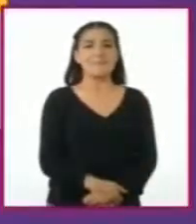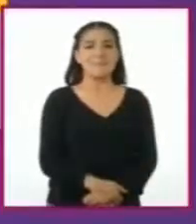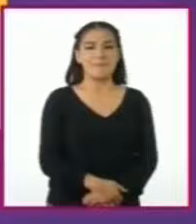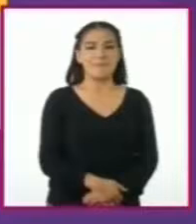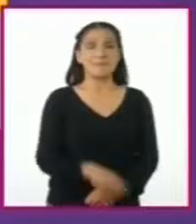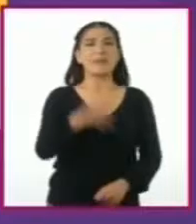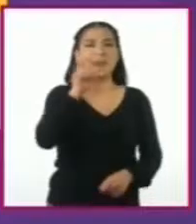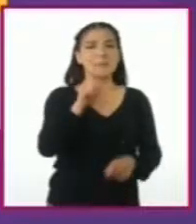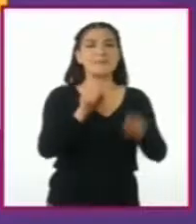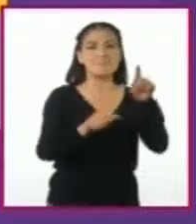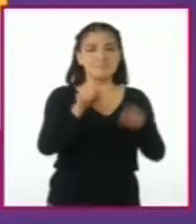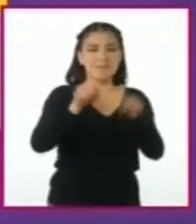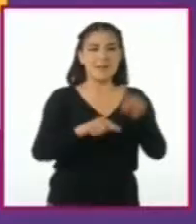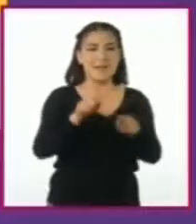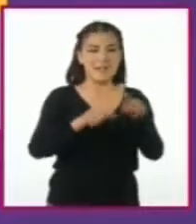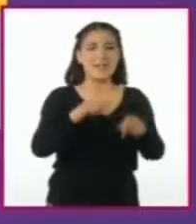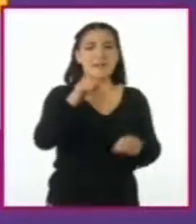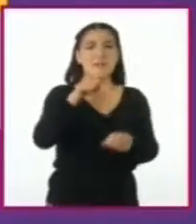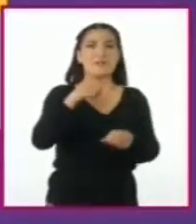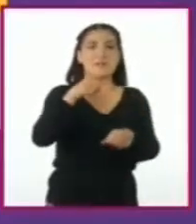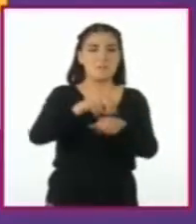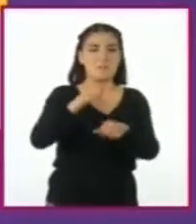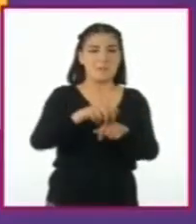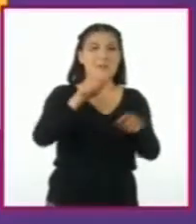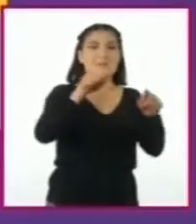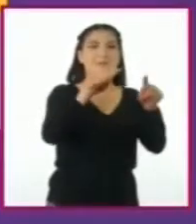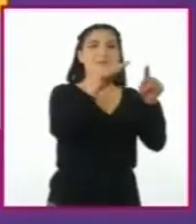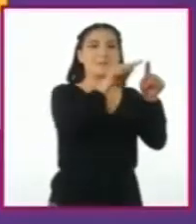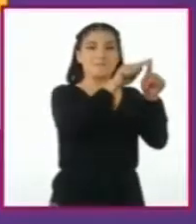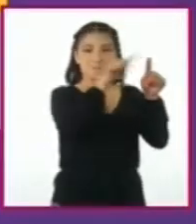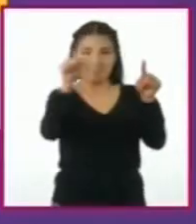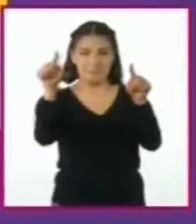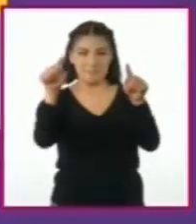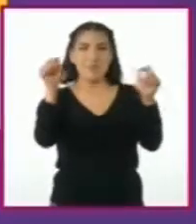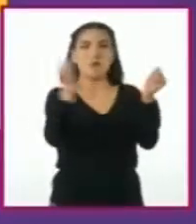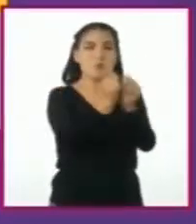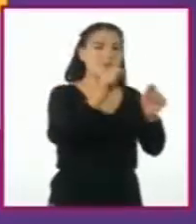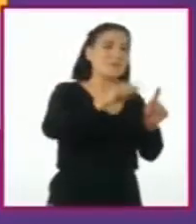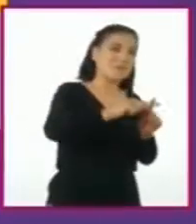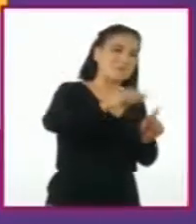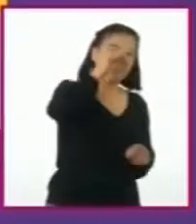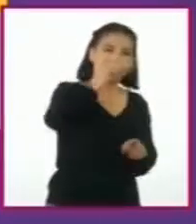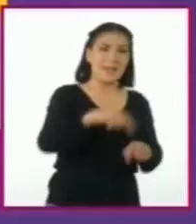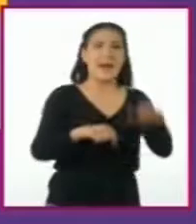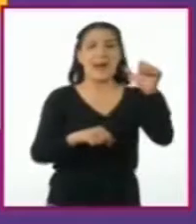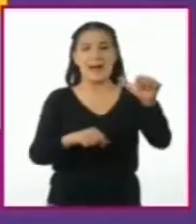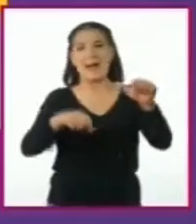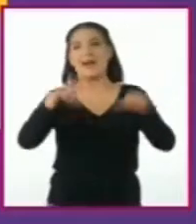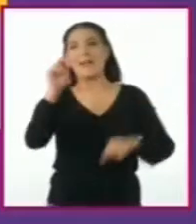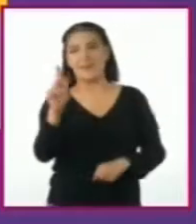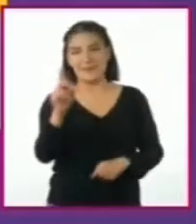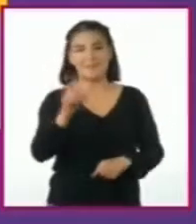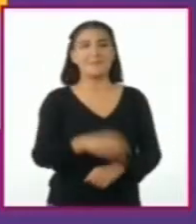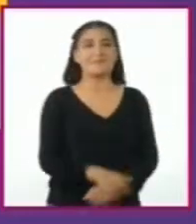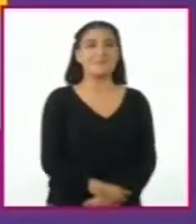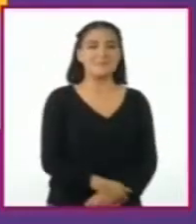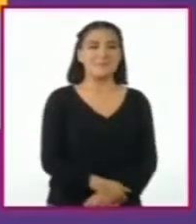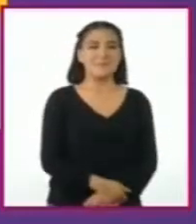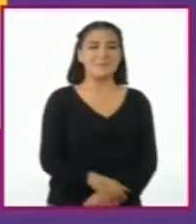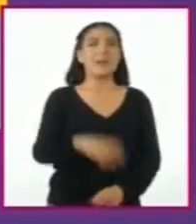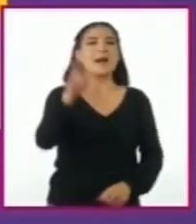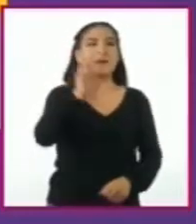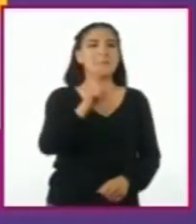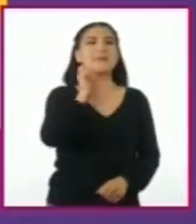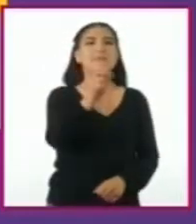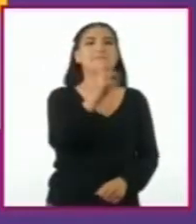Calculemos el cociente de los lados correspondientes, tanto del largo como del ancho entre ambas fotografías. Así obtenemos